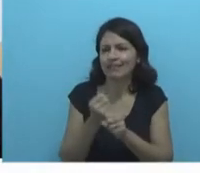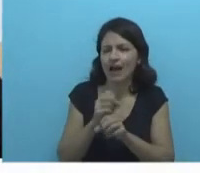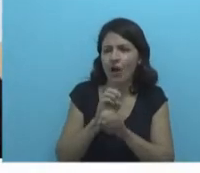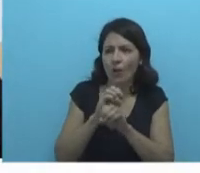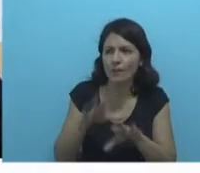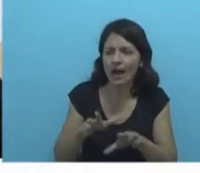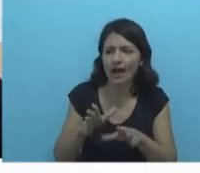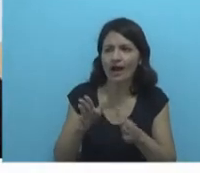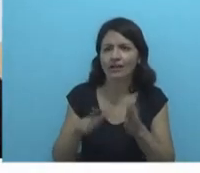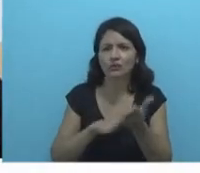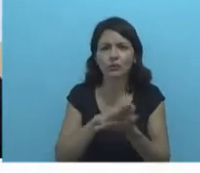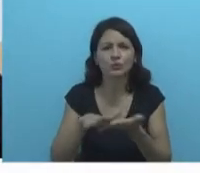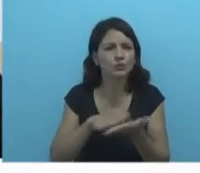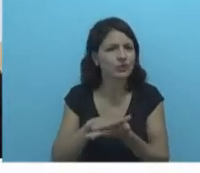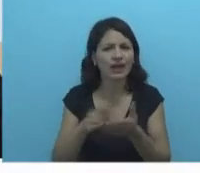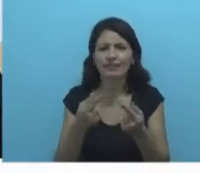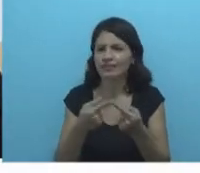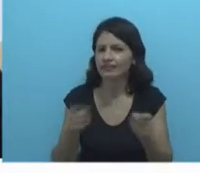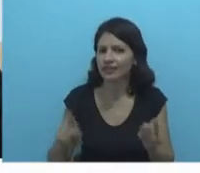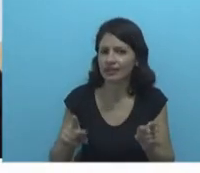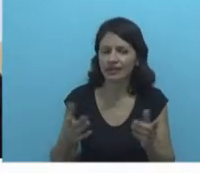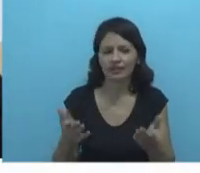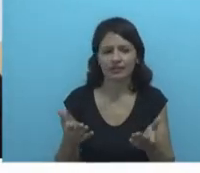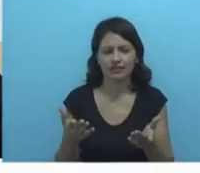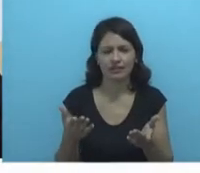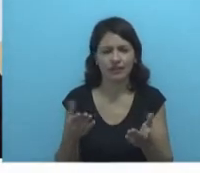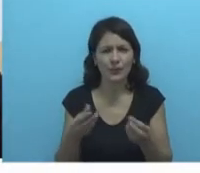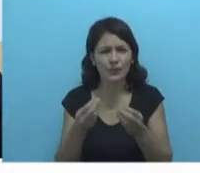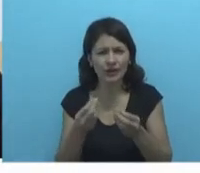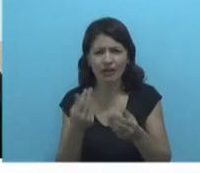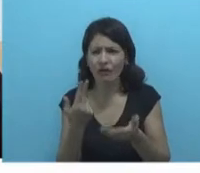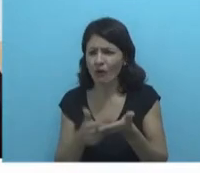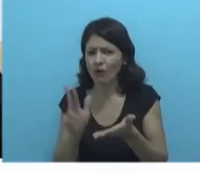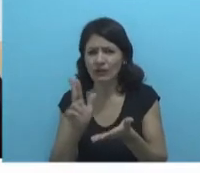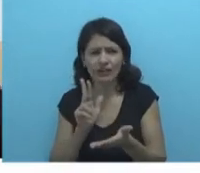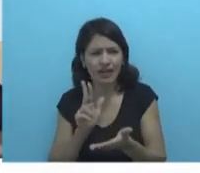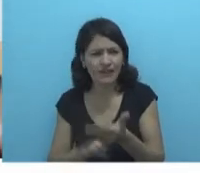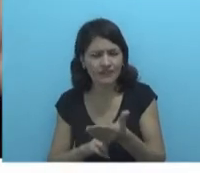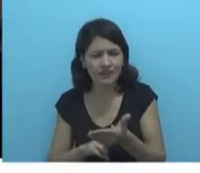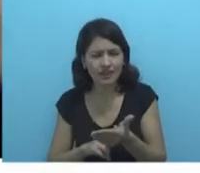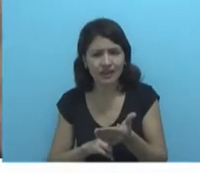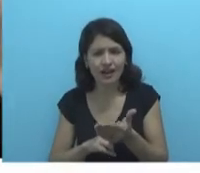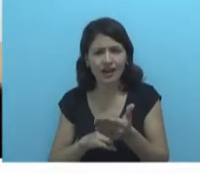el problema, es que se repite el error.